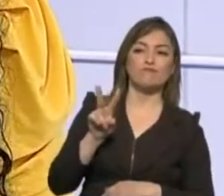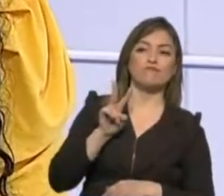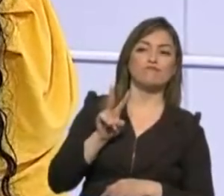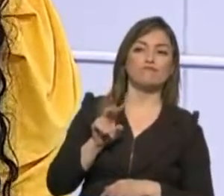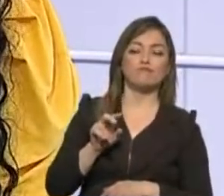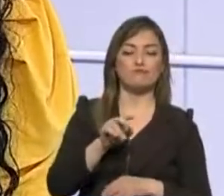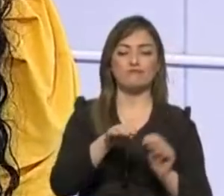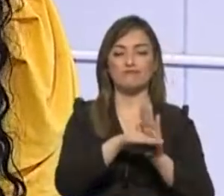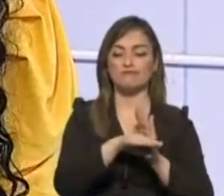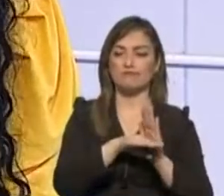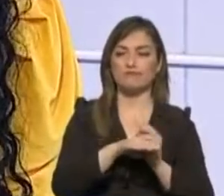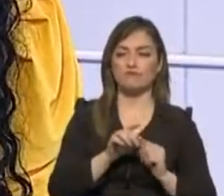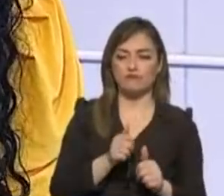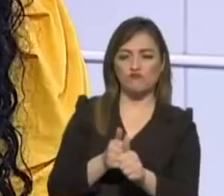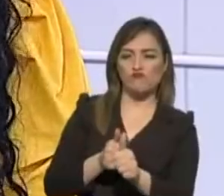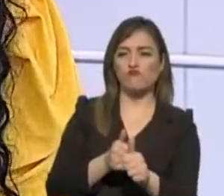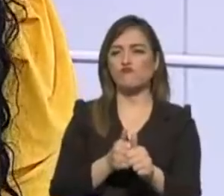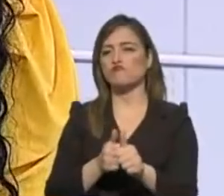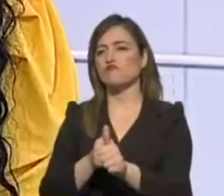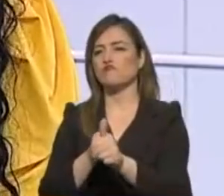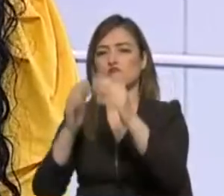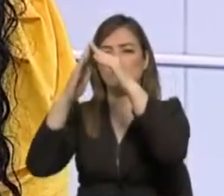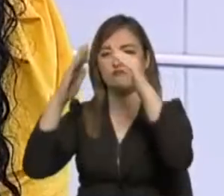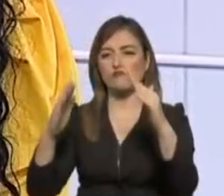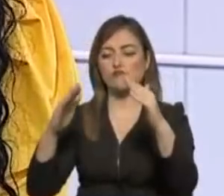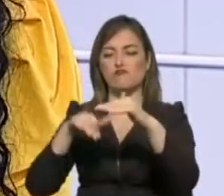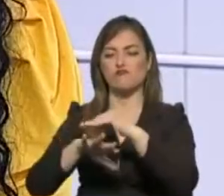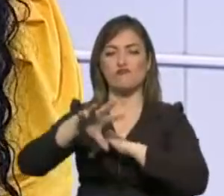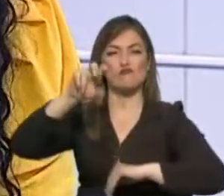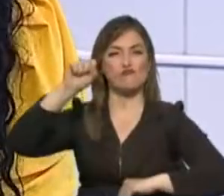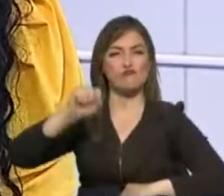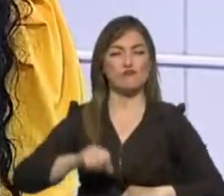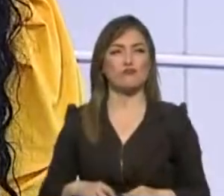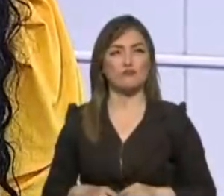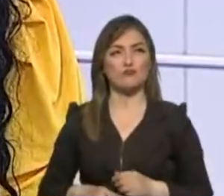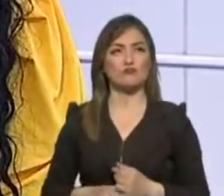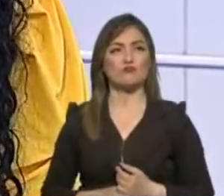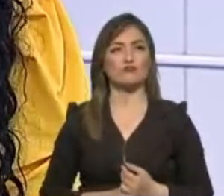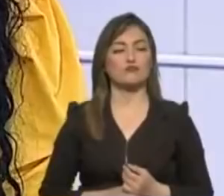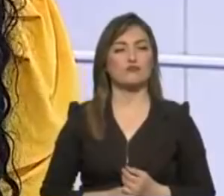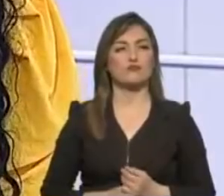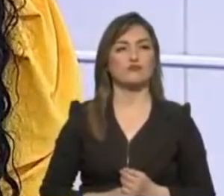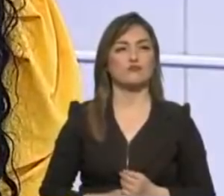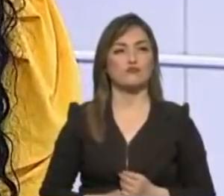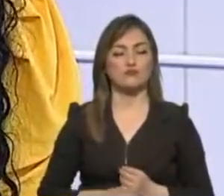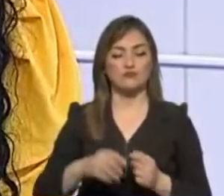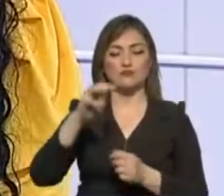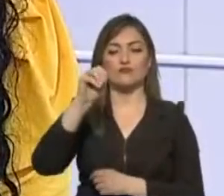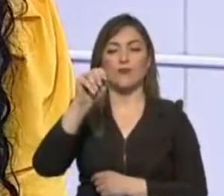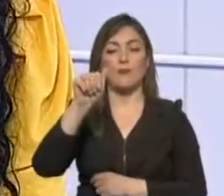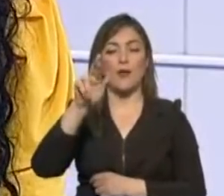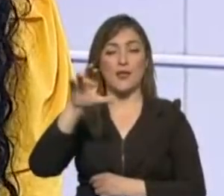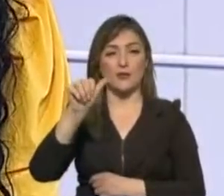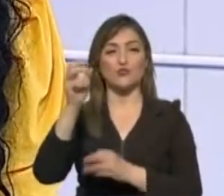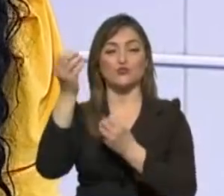víctimas en las entidades financieras y seguirlas hasta sus domicilios para finalmente ejecutar el robo. Nuestra compañera María del Rocío